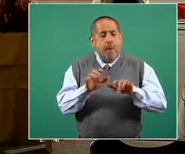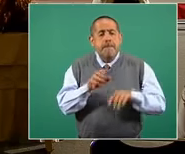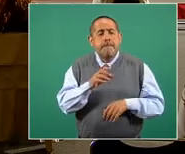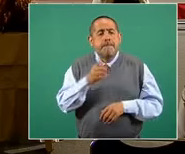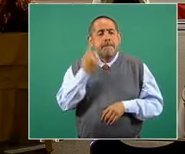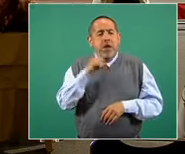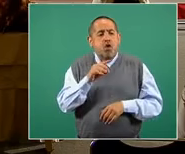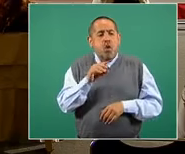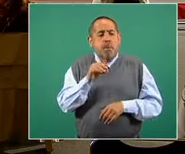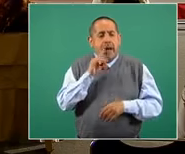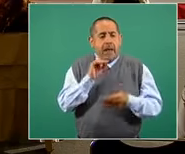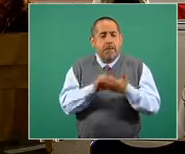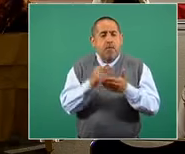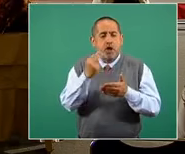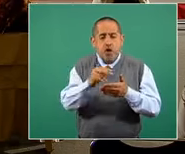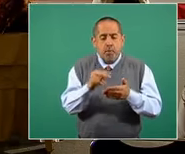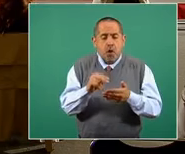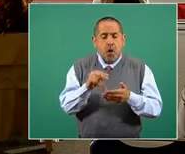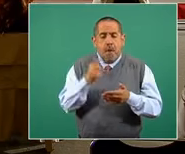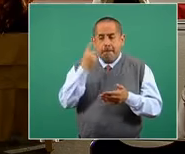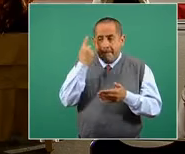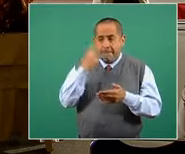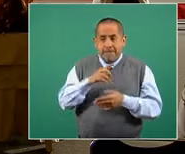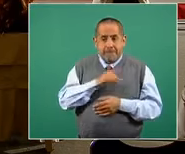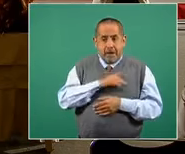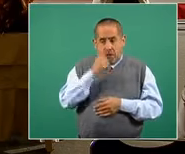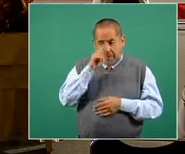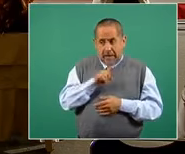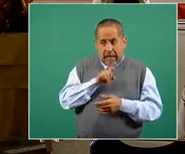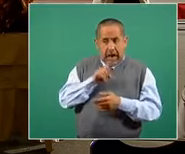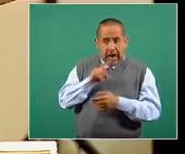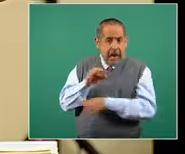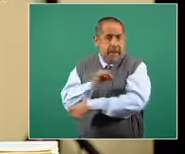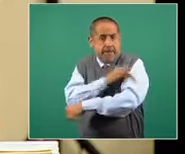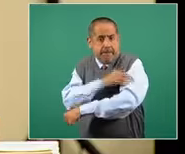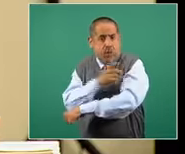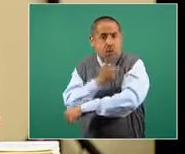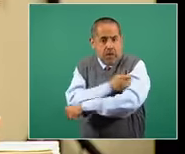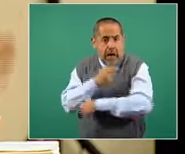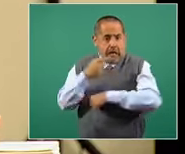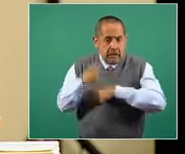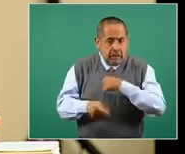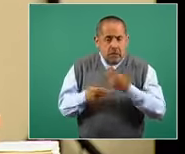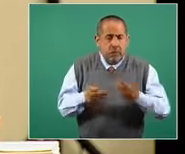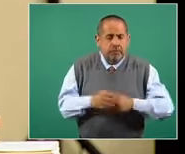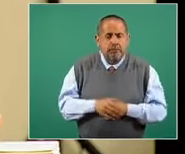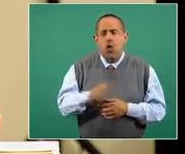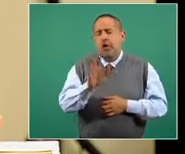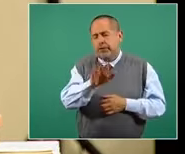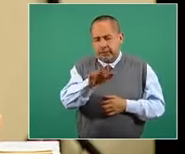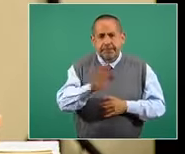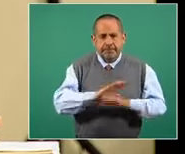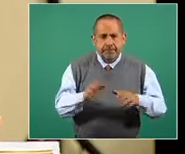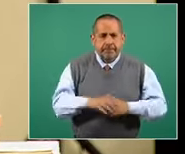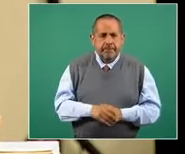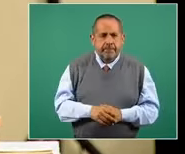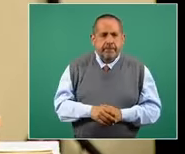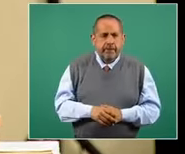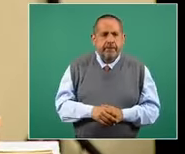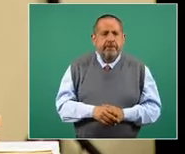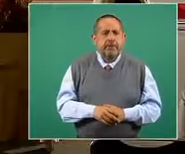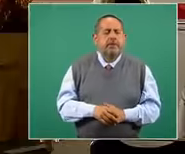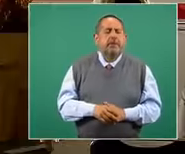vacunados? ¿A registrarse les preocupa? A ser vacunados, ya. ¿Cómo